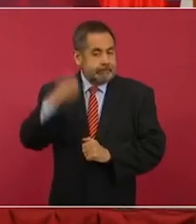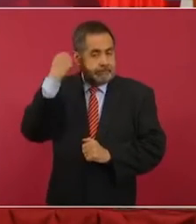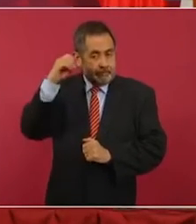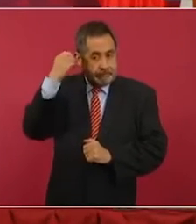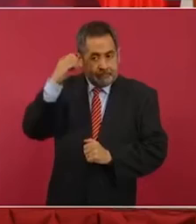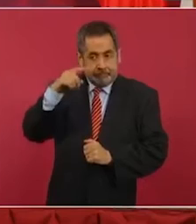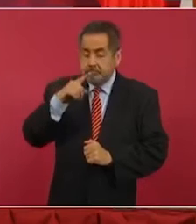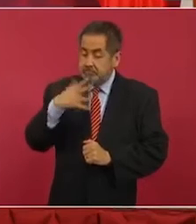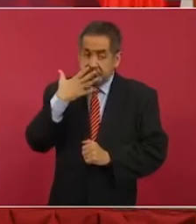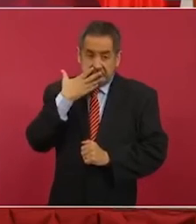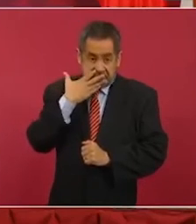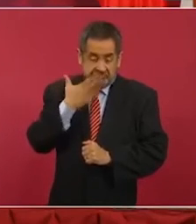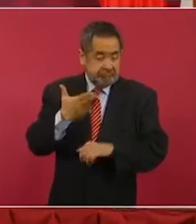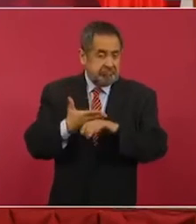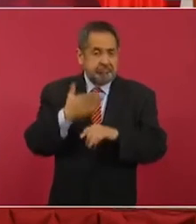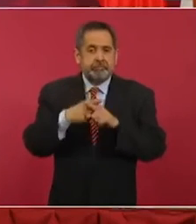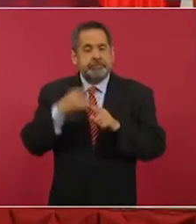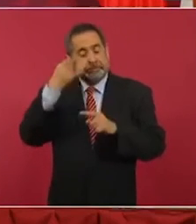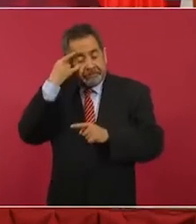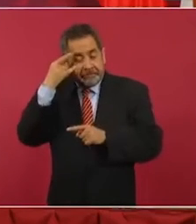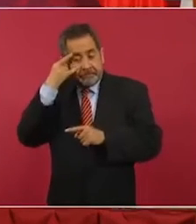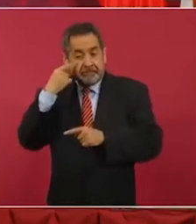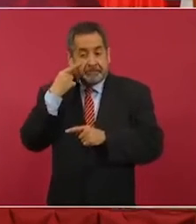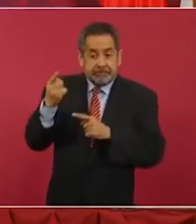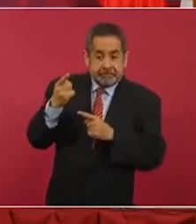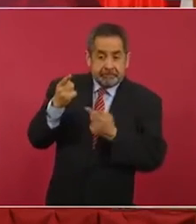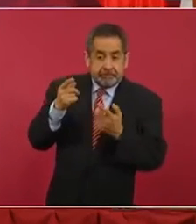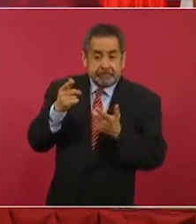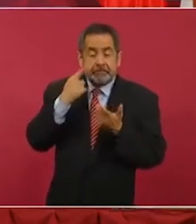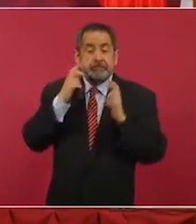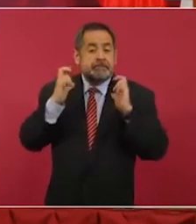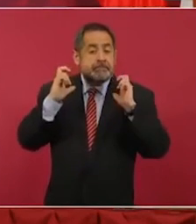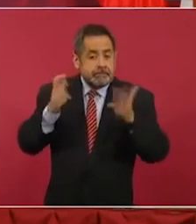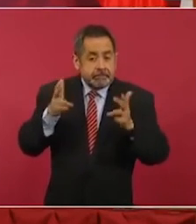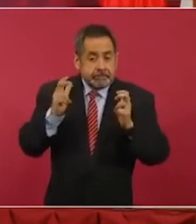Oaxaca, muy bien. Campeche, mire. Chiapas,